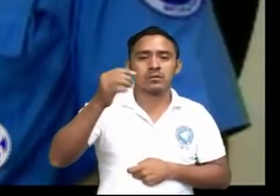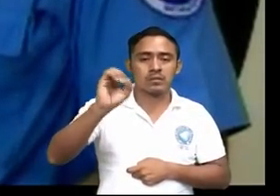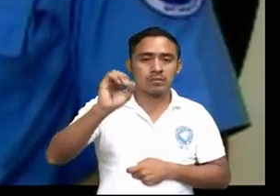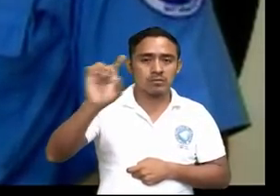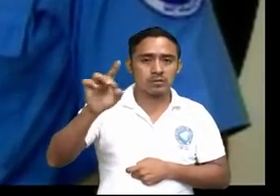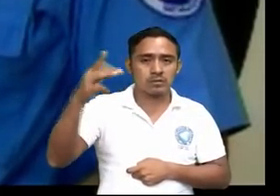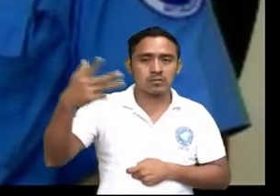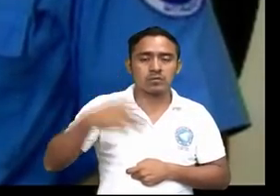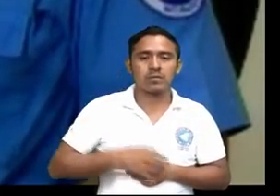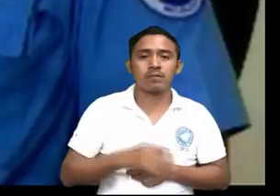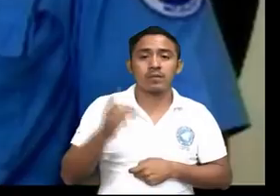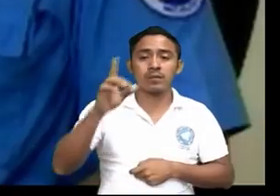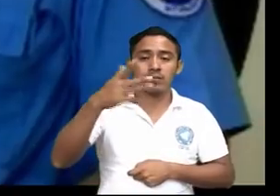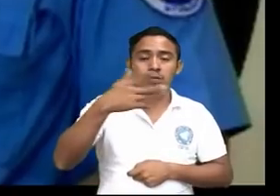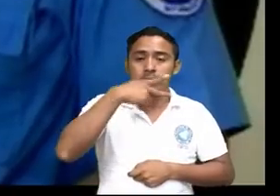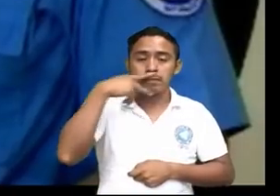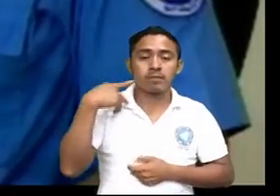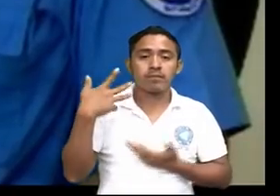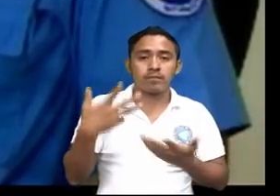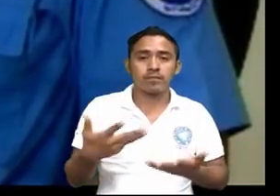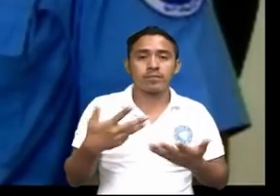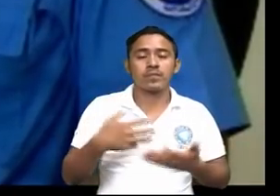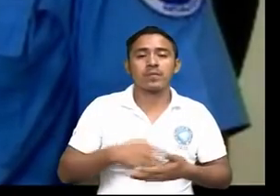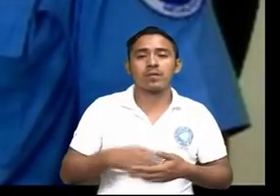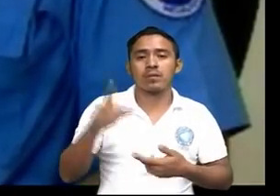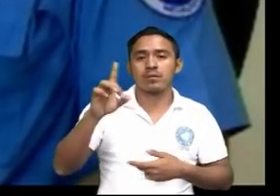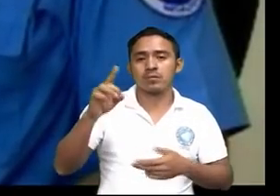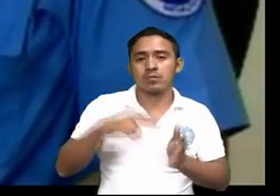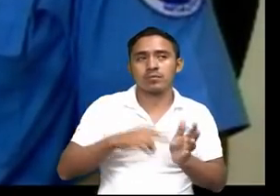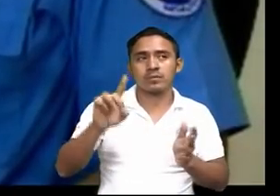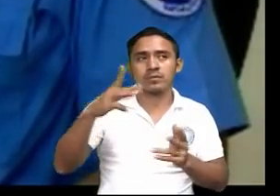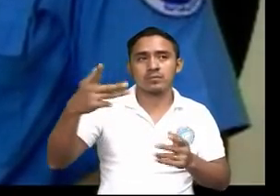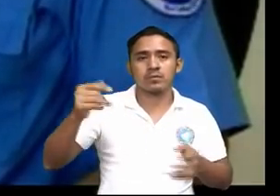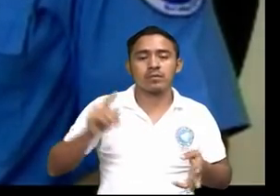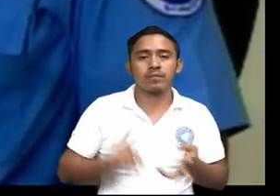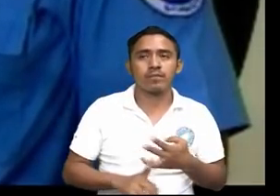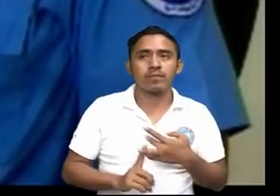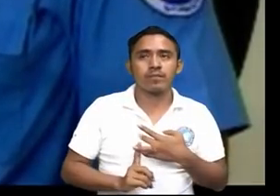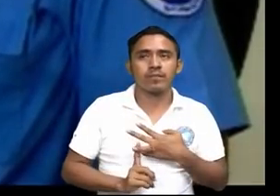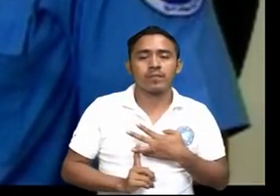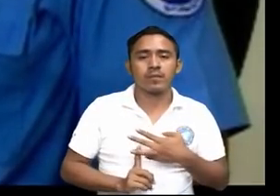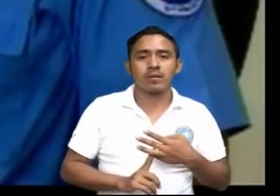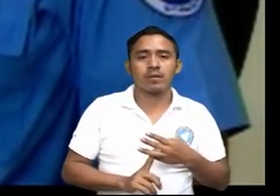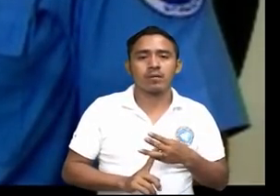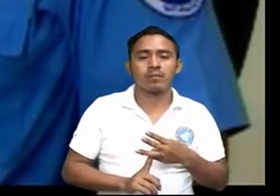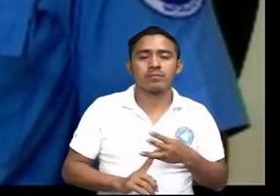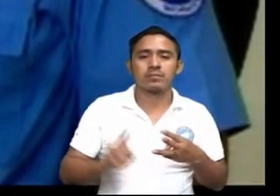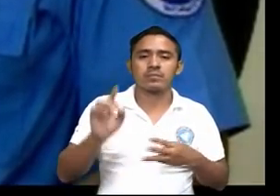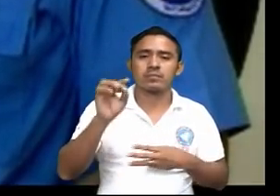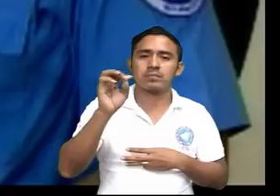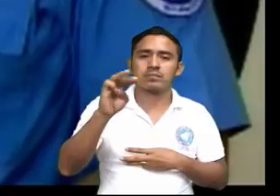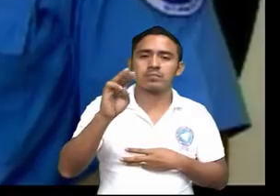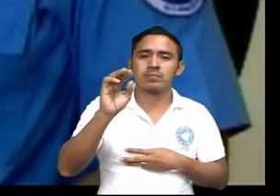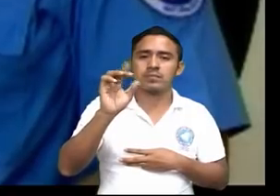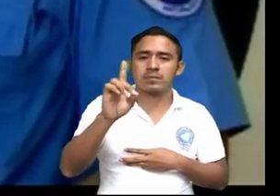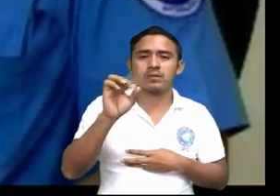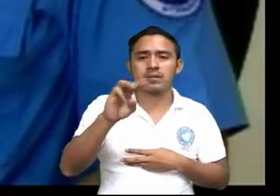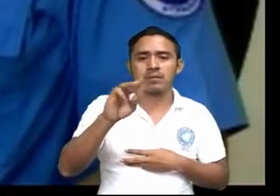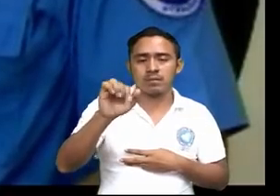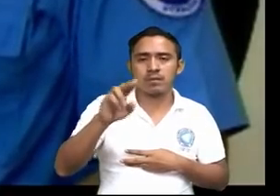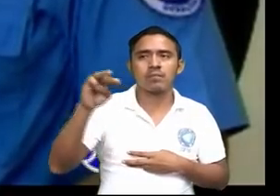18755219, con fecha 9 de junio 2019. 3. Ahmed Ghanim Mohamed